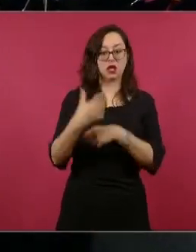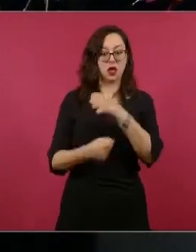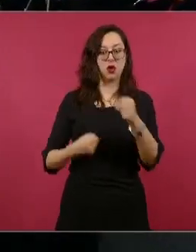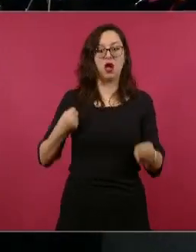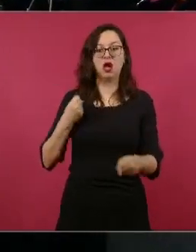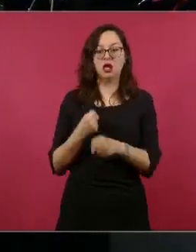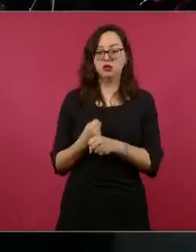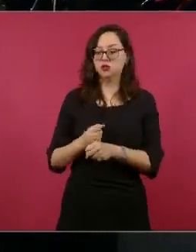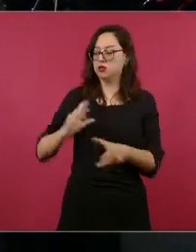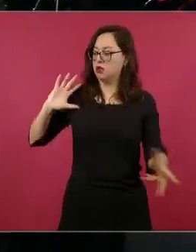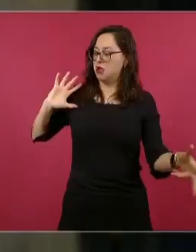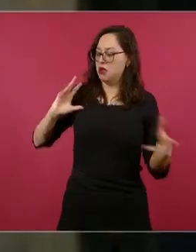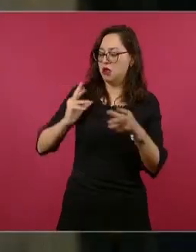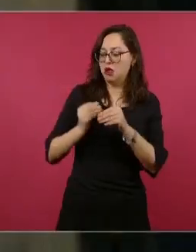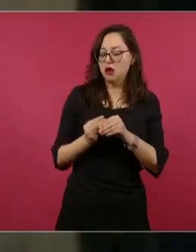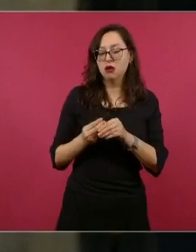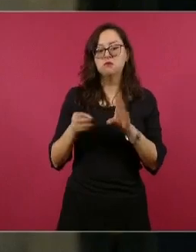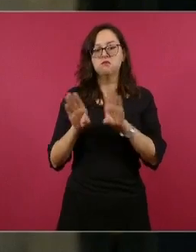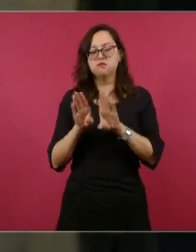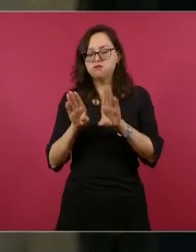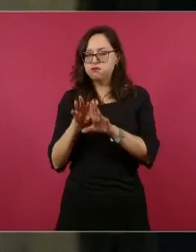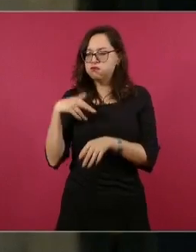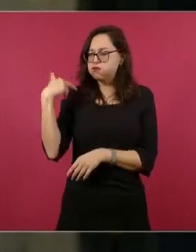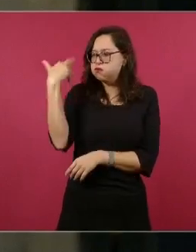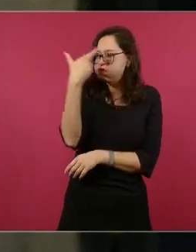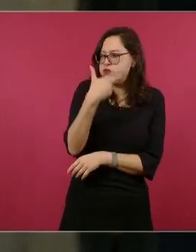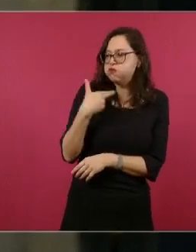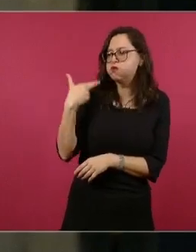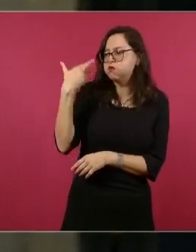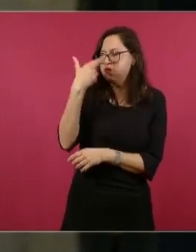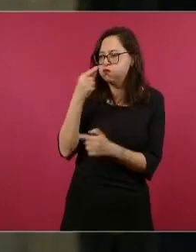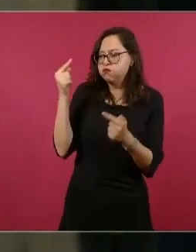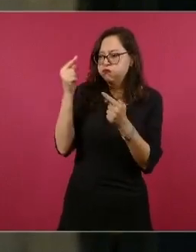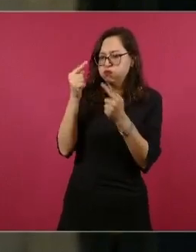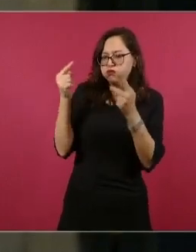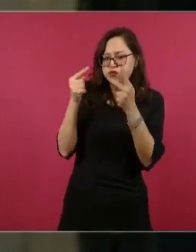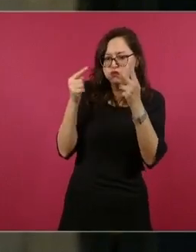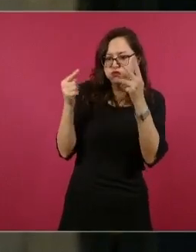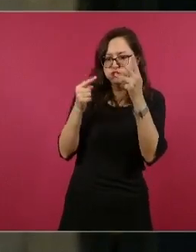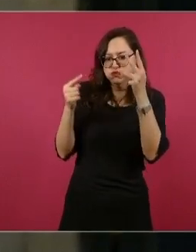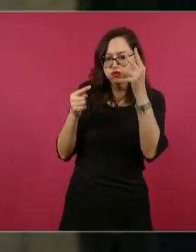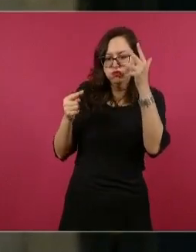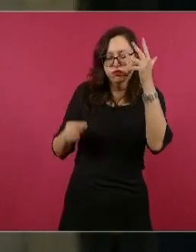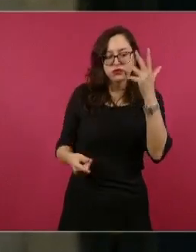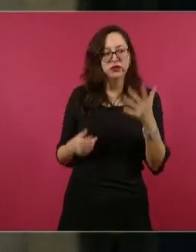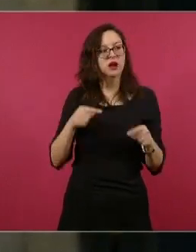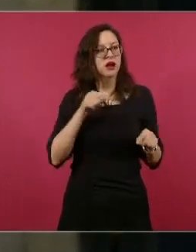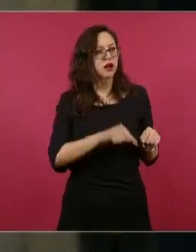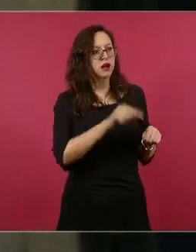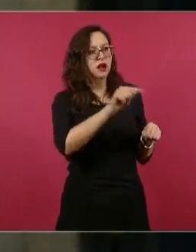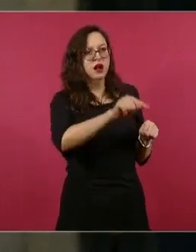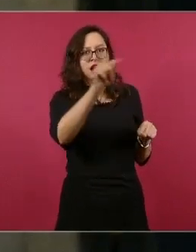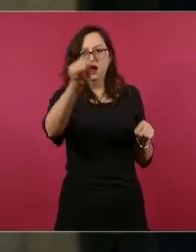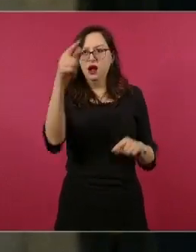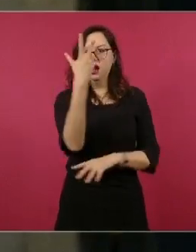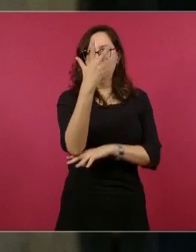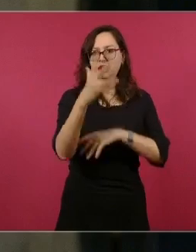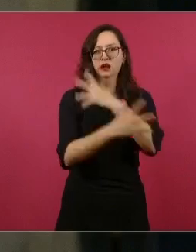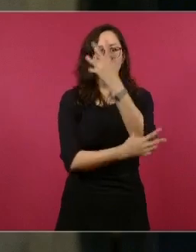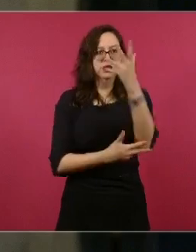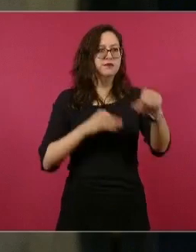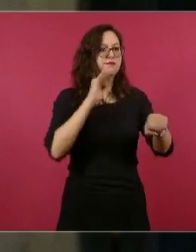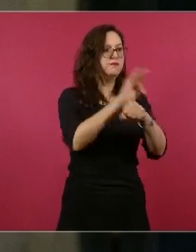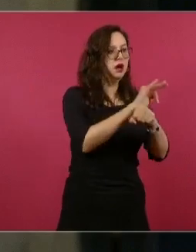federal, desde luego, ella al frente, se habló de todas las áreas naturales protegidas y de los